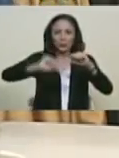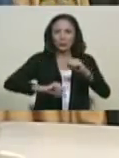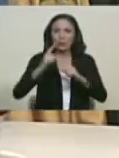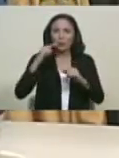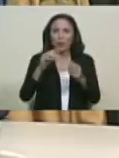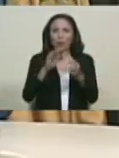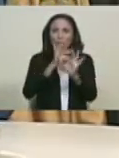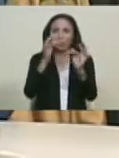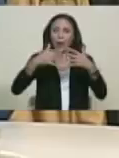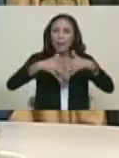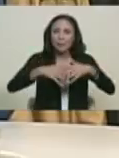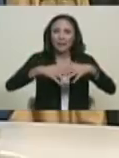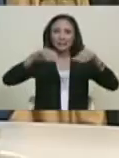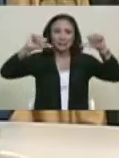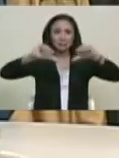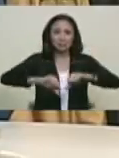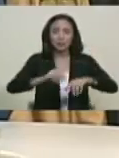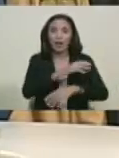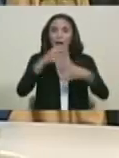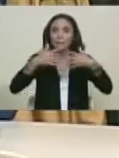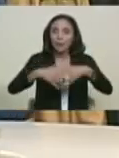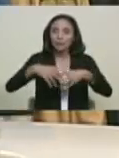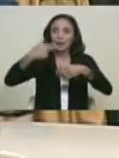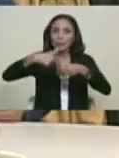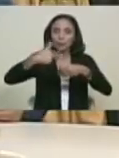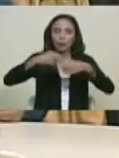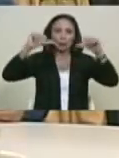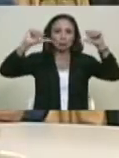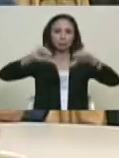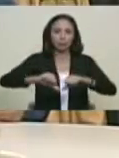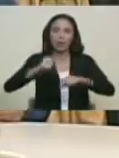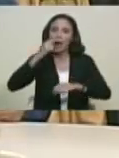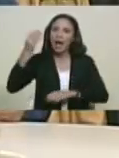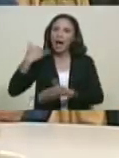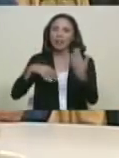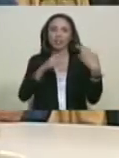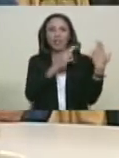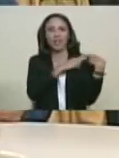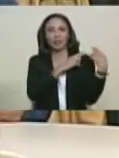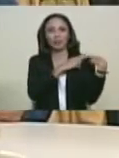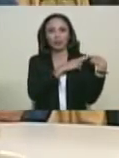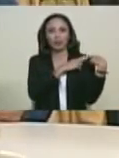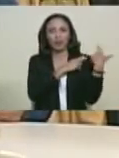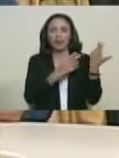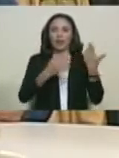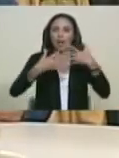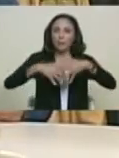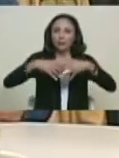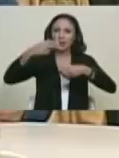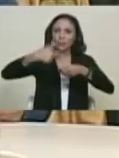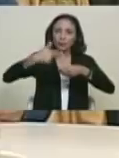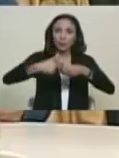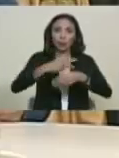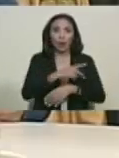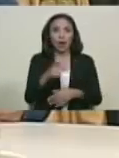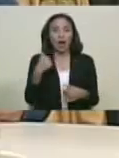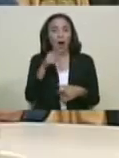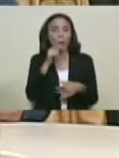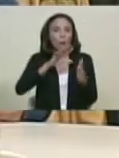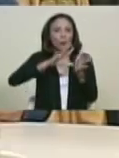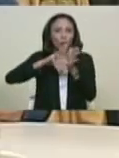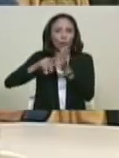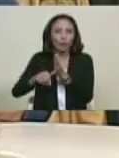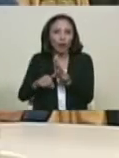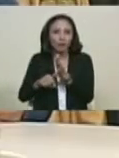industrias del país empezando por pedevesa quien estaba en manos de una mafia criminal ladrona